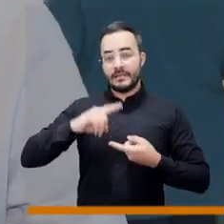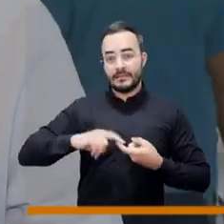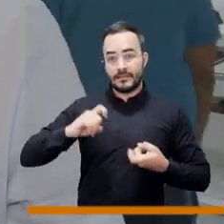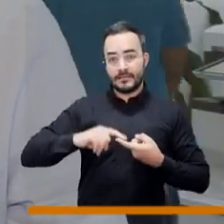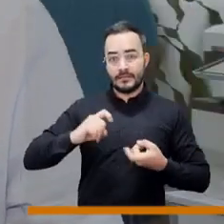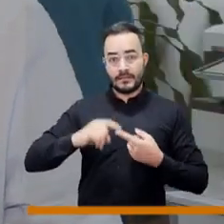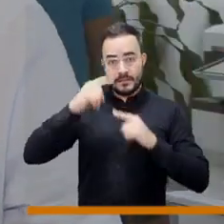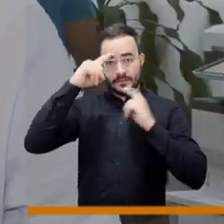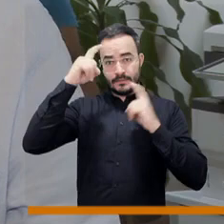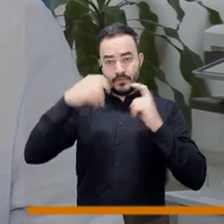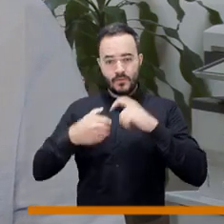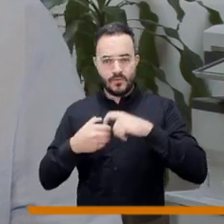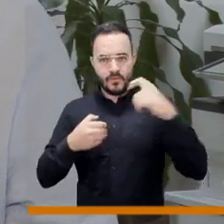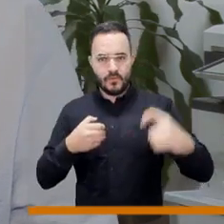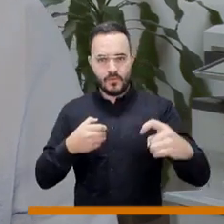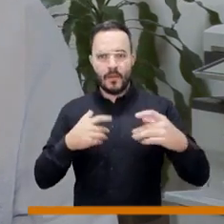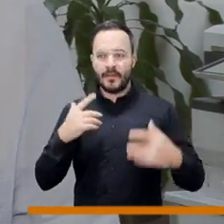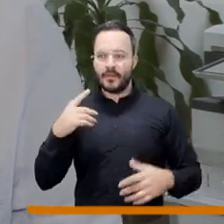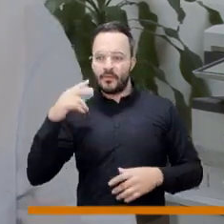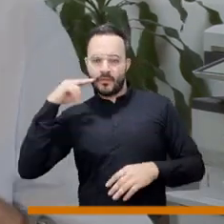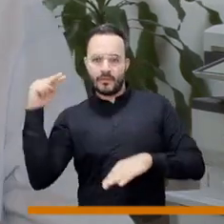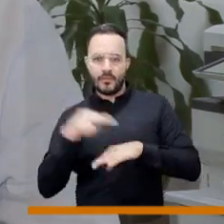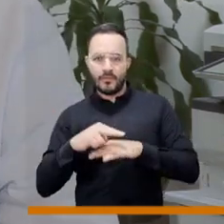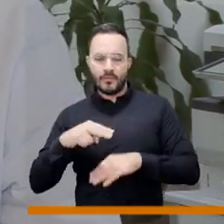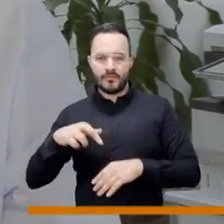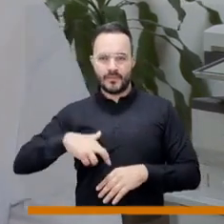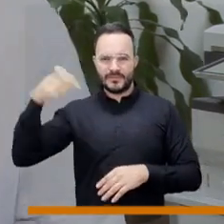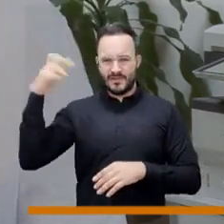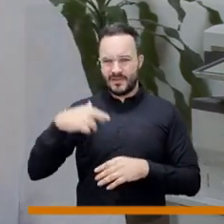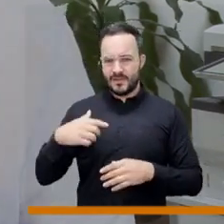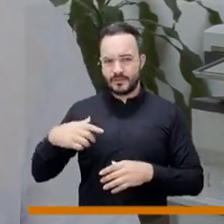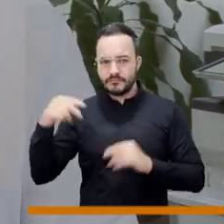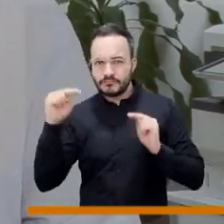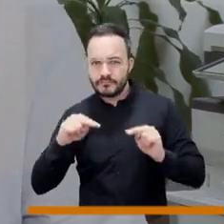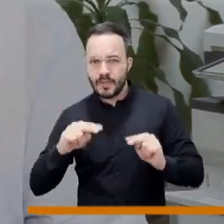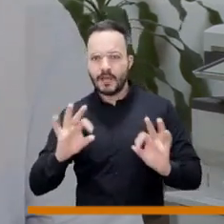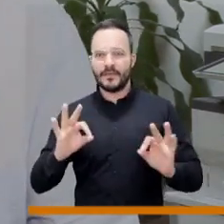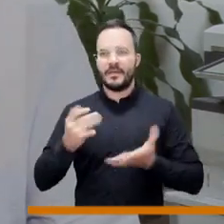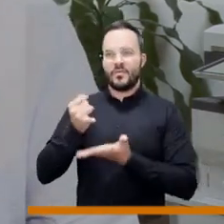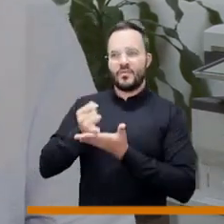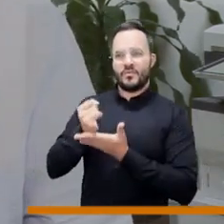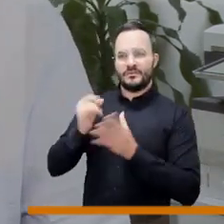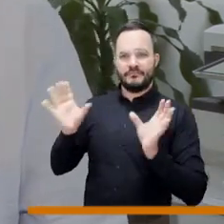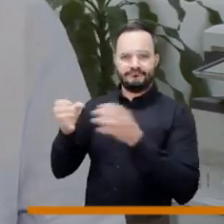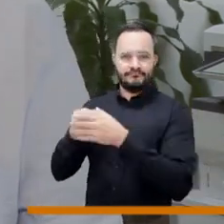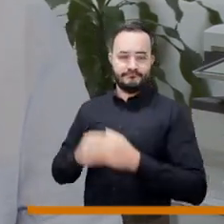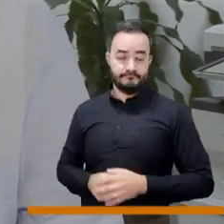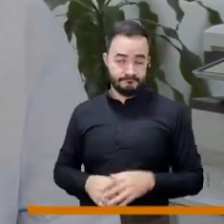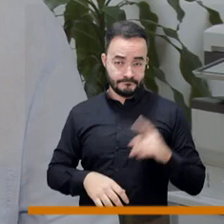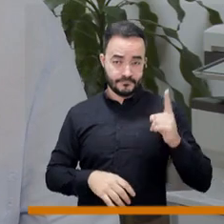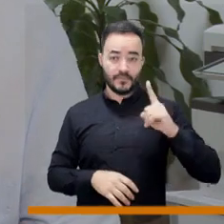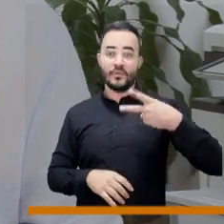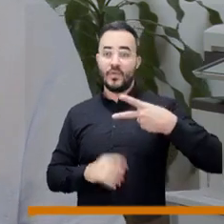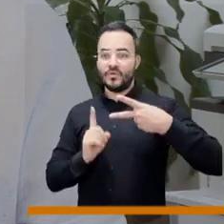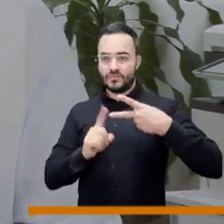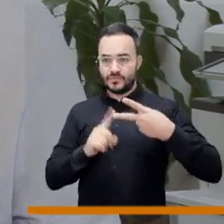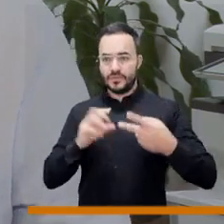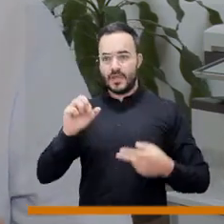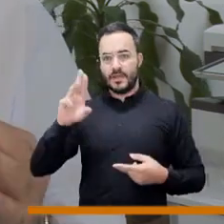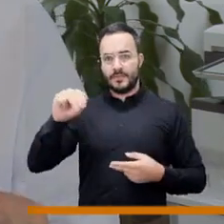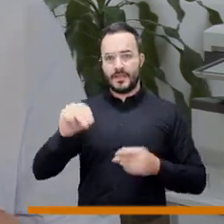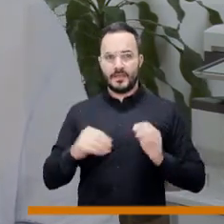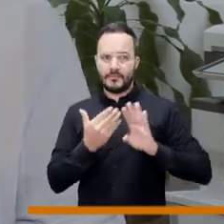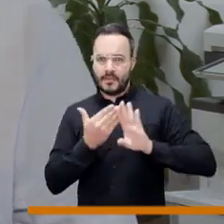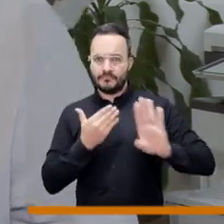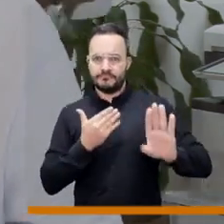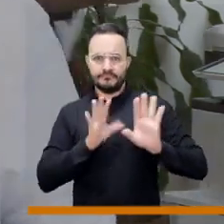de salida de Tigo para que tenga el revisor fiscal y tenga mucho más decisión dentro de la junta directiva. Primera. Segunda,